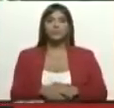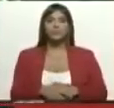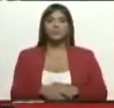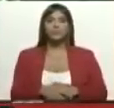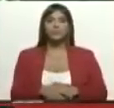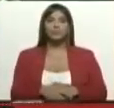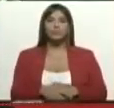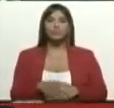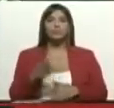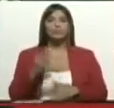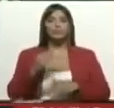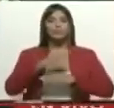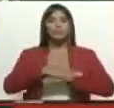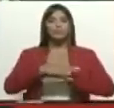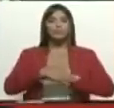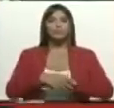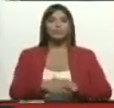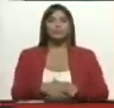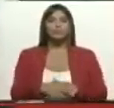Máxima disciplina,